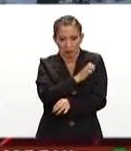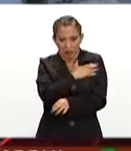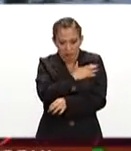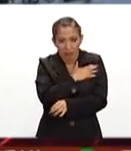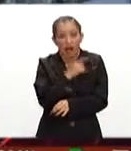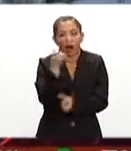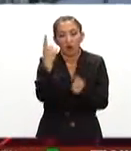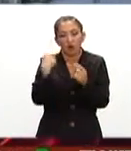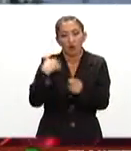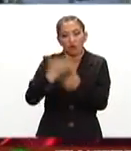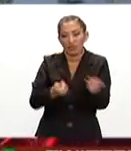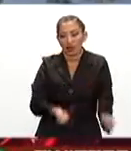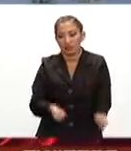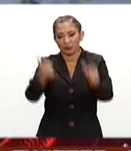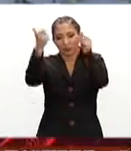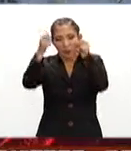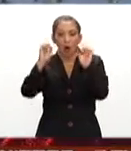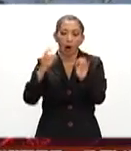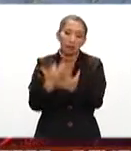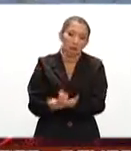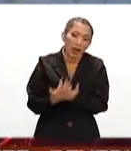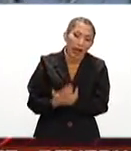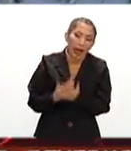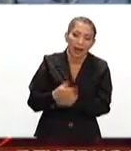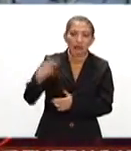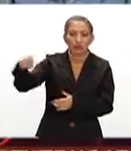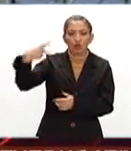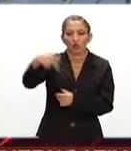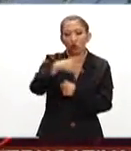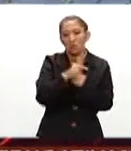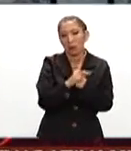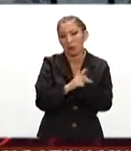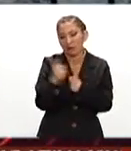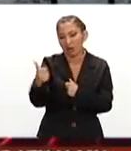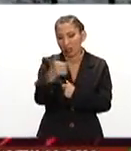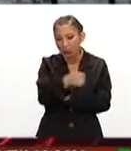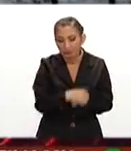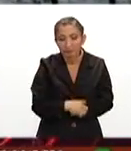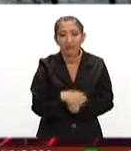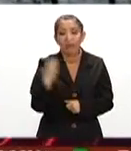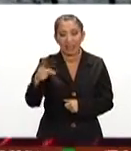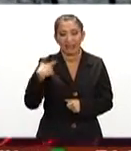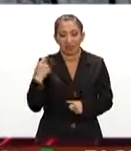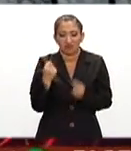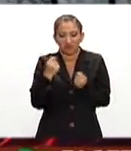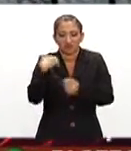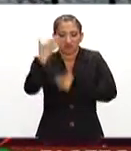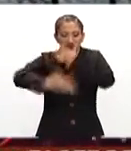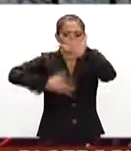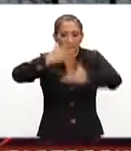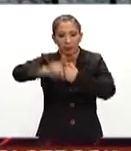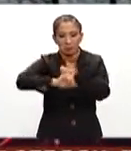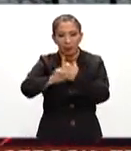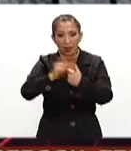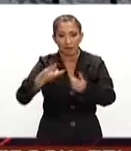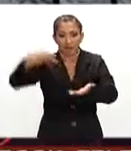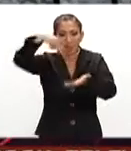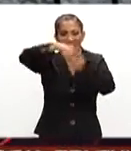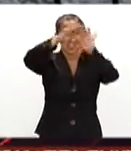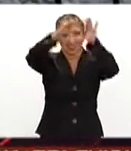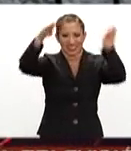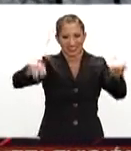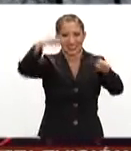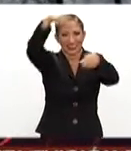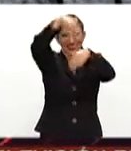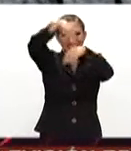casos pendientes de expulsión o en espera de ser deportados a su país de origen. Durante el motín, los migrantes subieron a la azotea de este